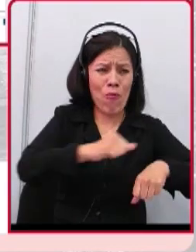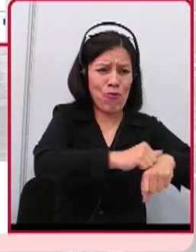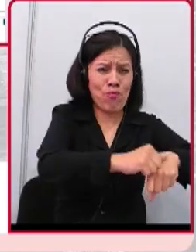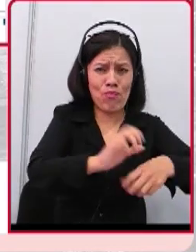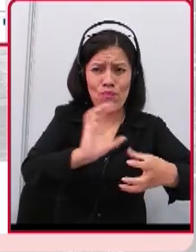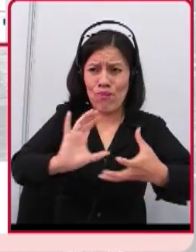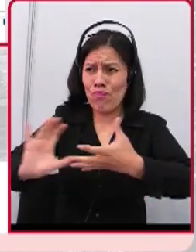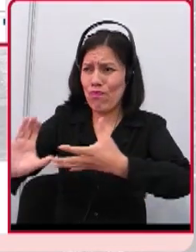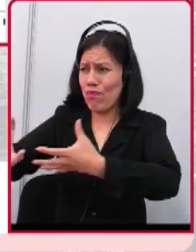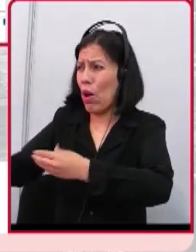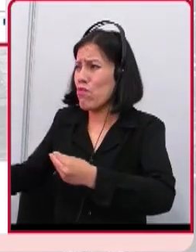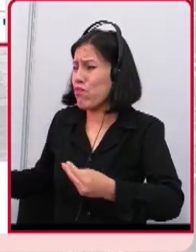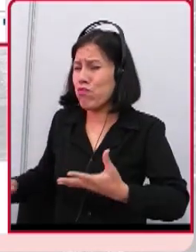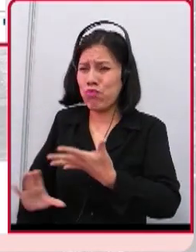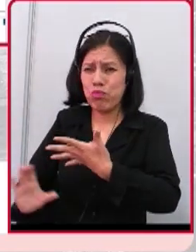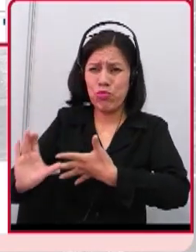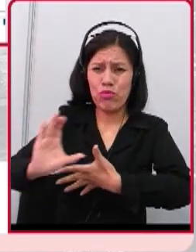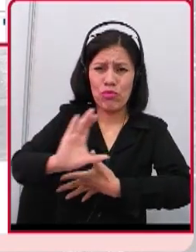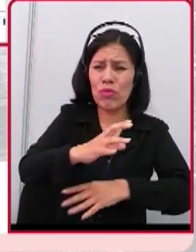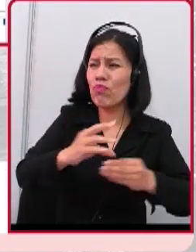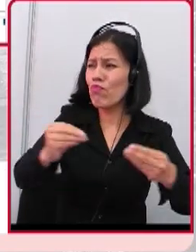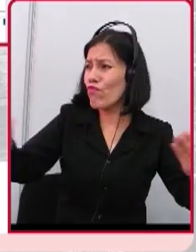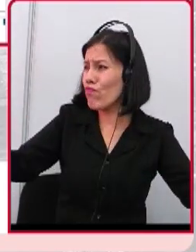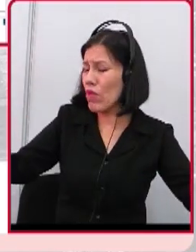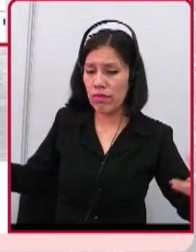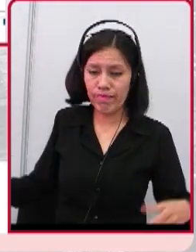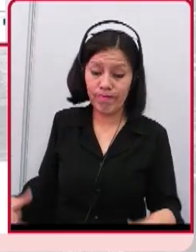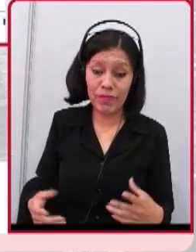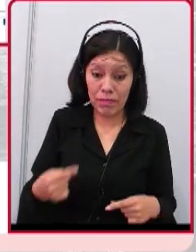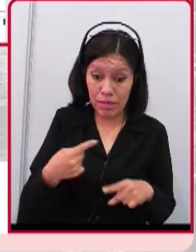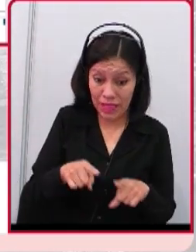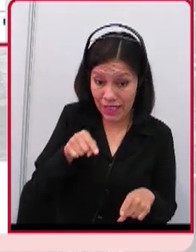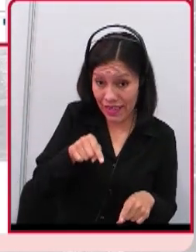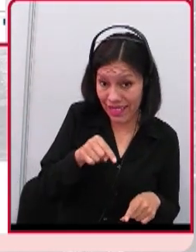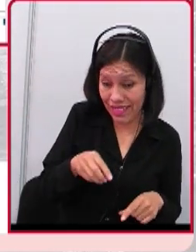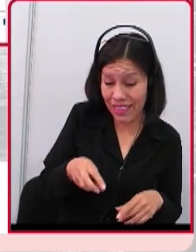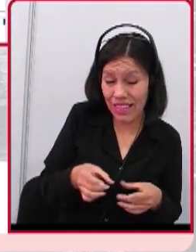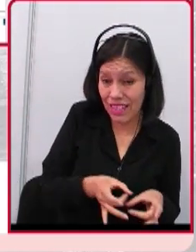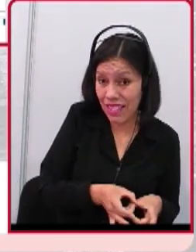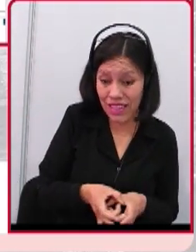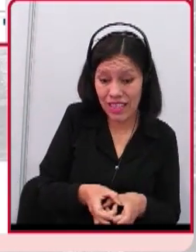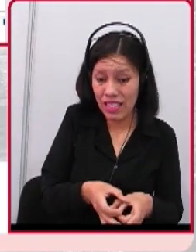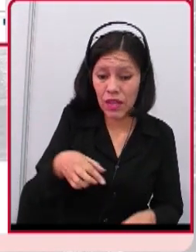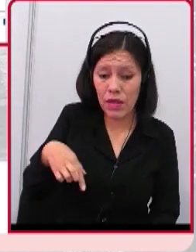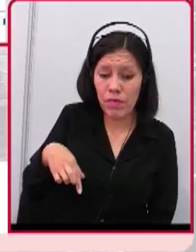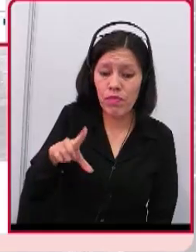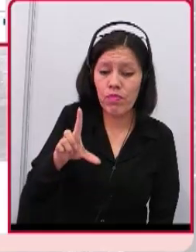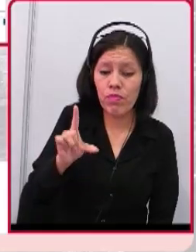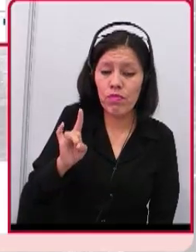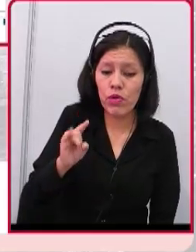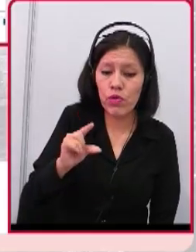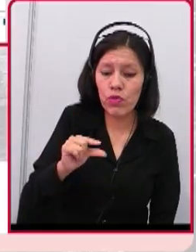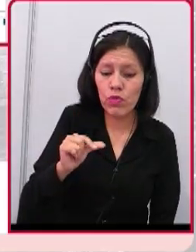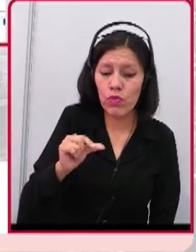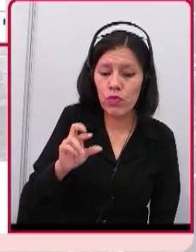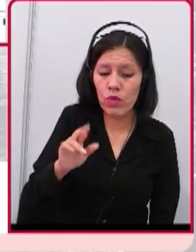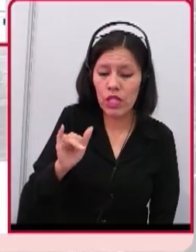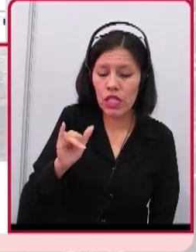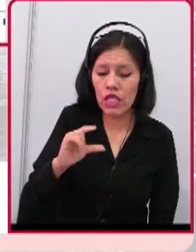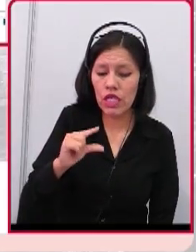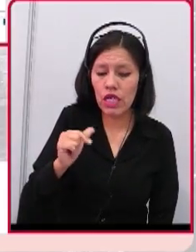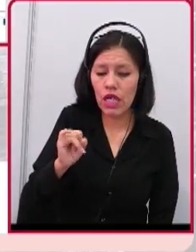alteraciones. El método plurigaussiano me permite simular múltiple cantidad de variables